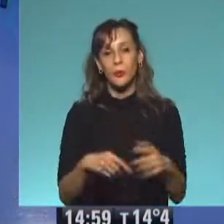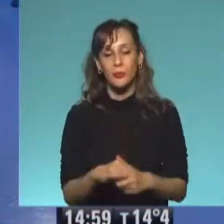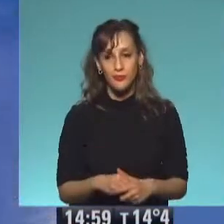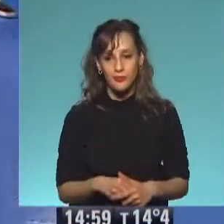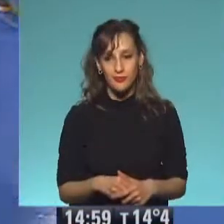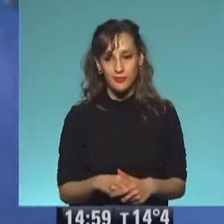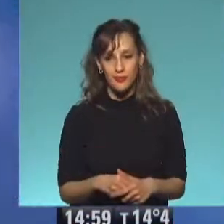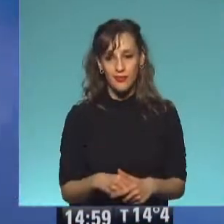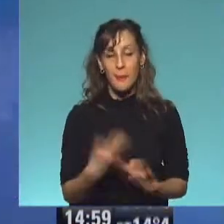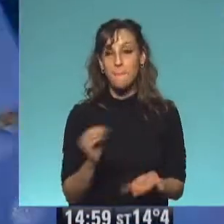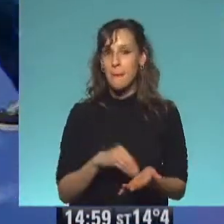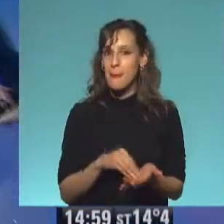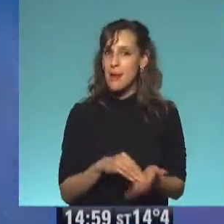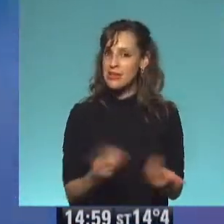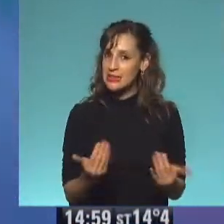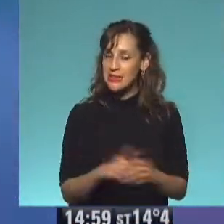corriendo